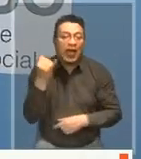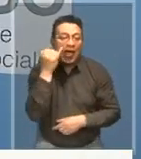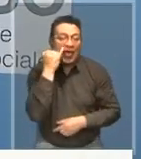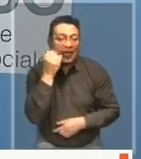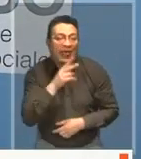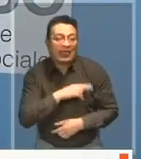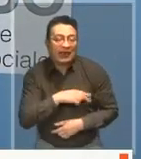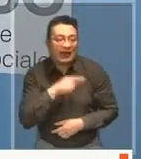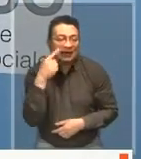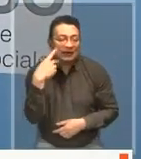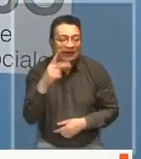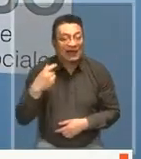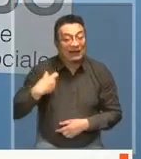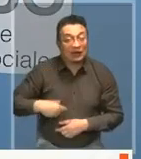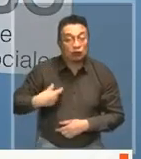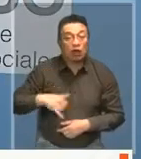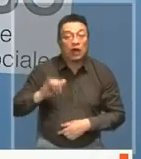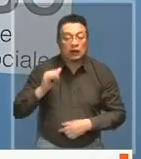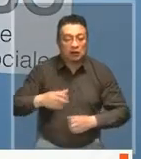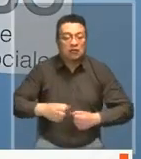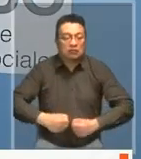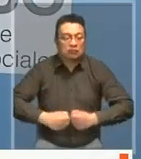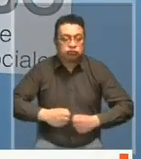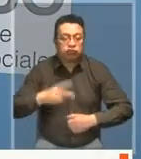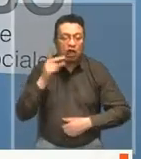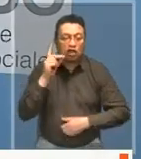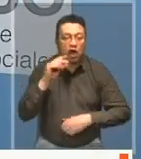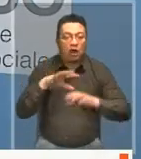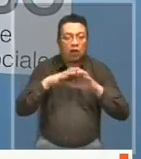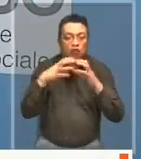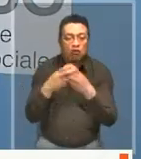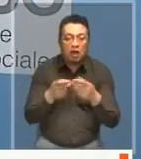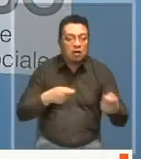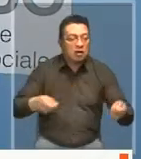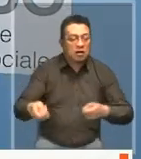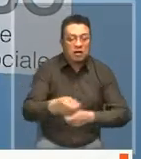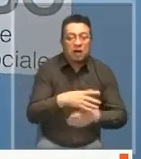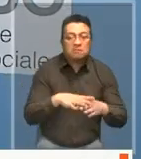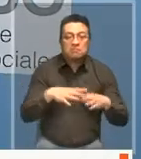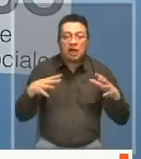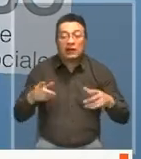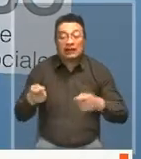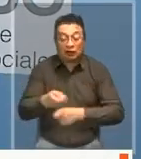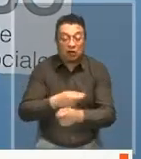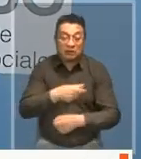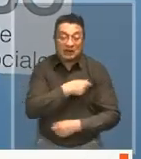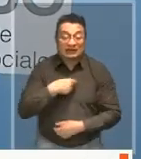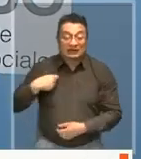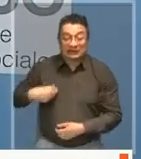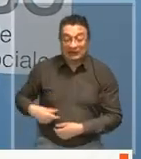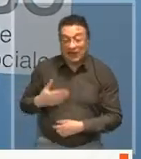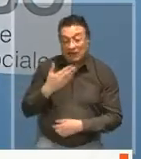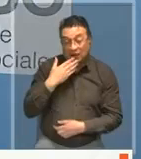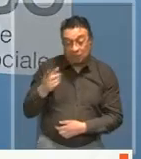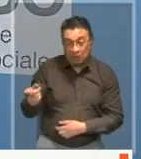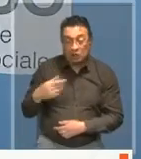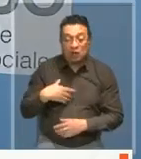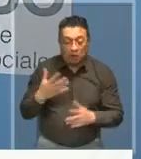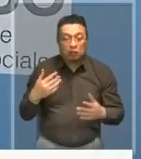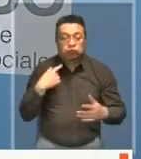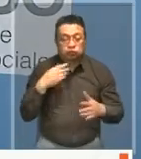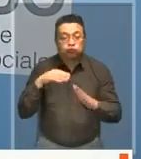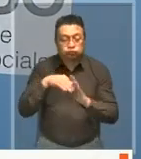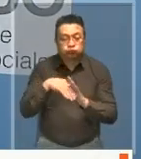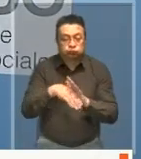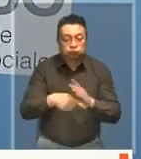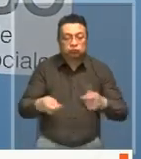Unidos y el fortalecimiento del dólar que había en los mercados globales por otro lado también la economía china que ha ido decepcionando con su cifra